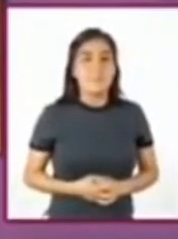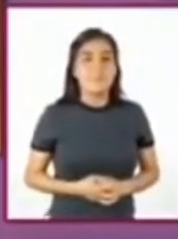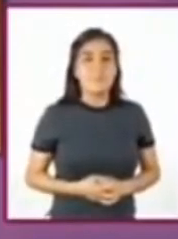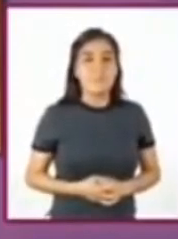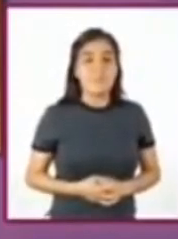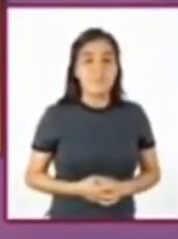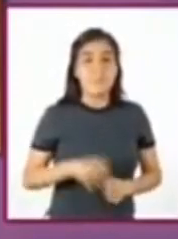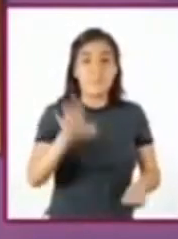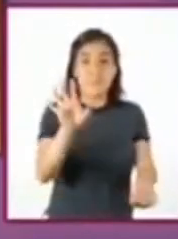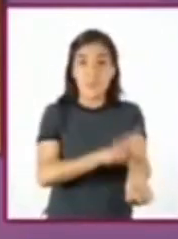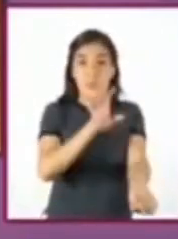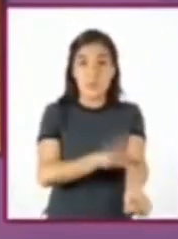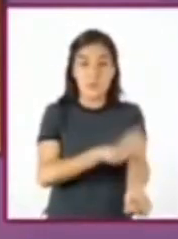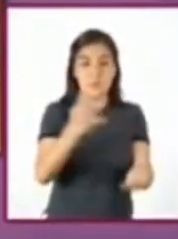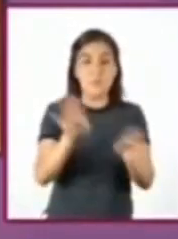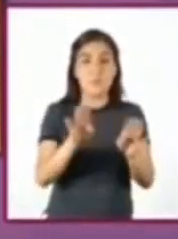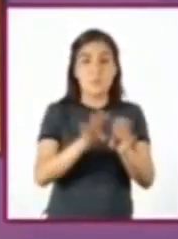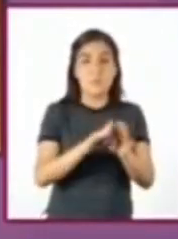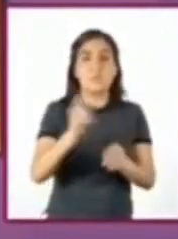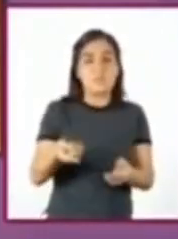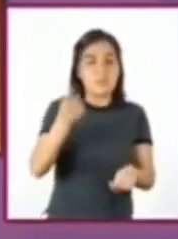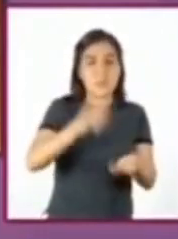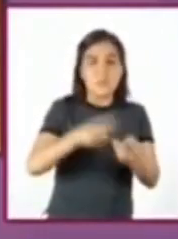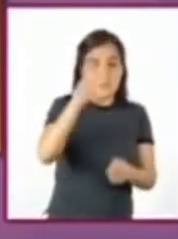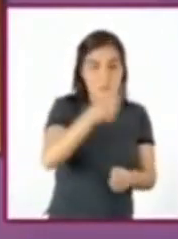Y la corriente circulará como se observa.